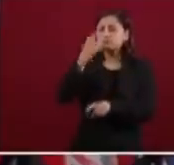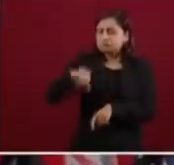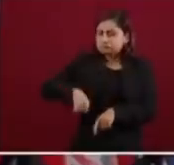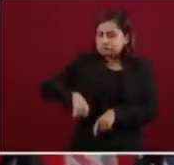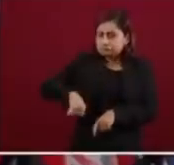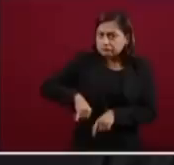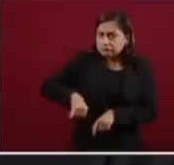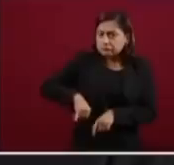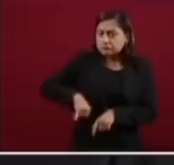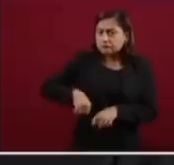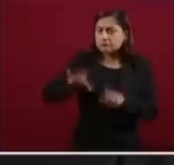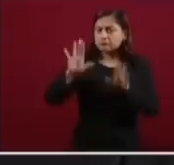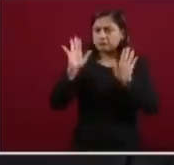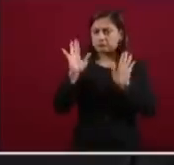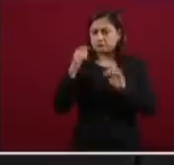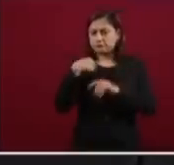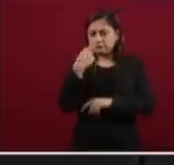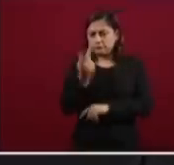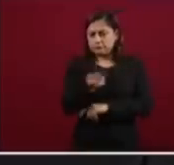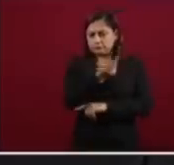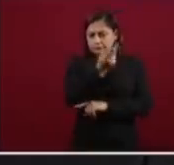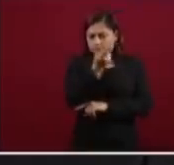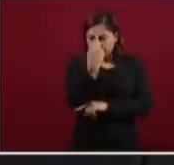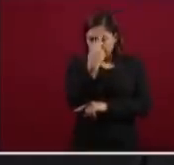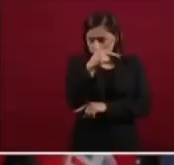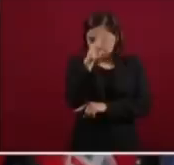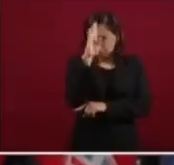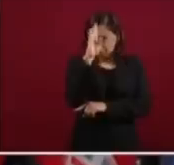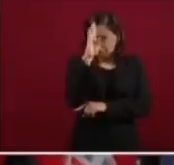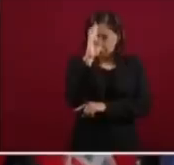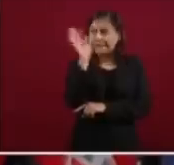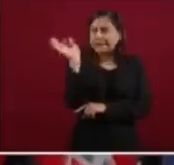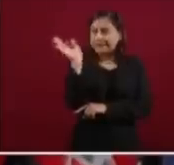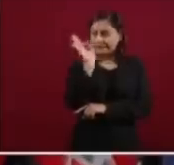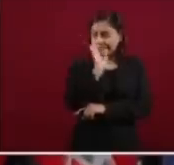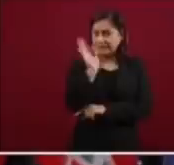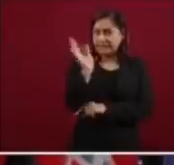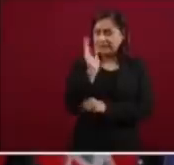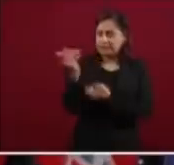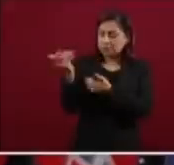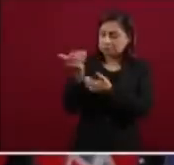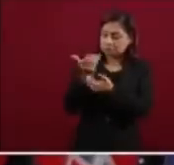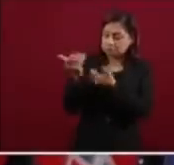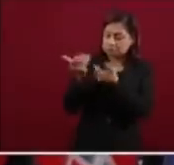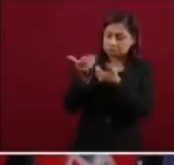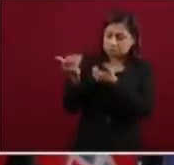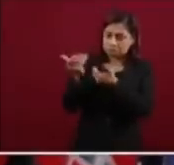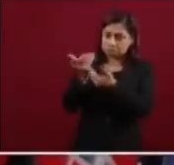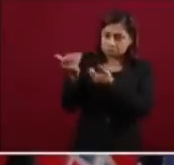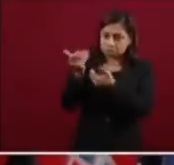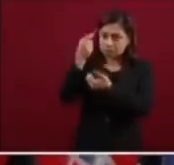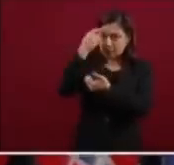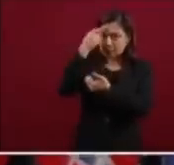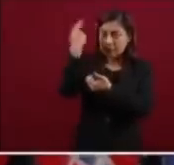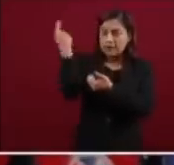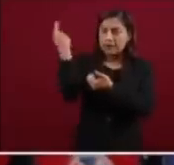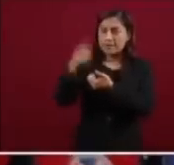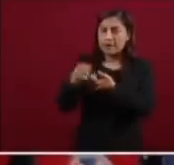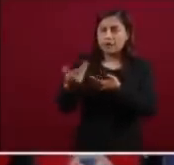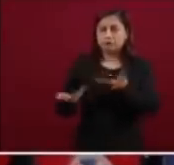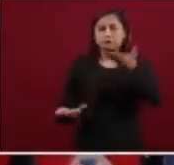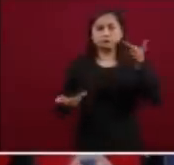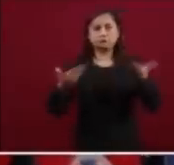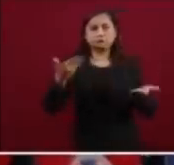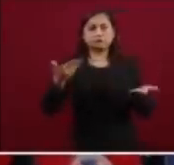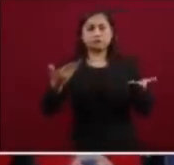usted estaría pensando en crear estos puentes para equilibrar hacia la región de sudamérica y